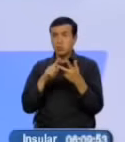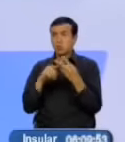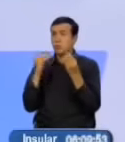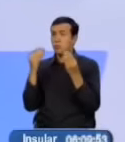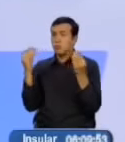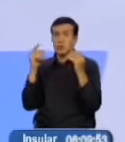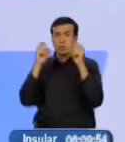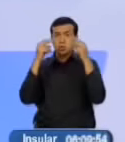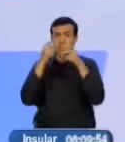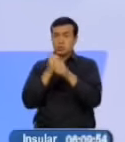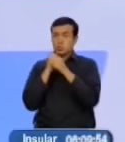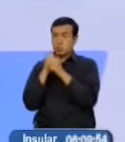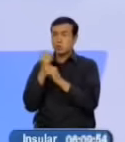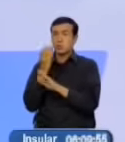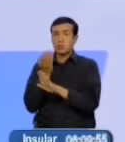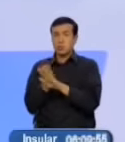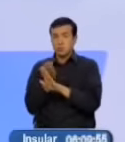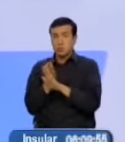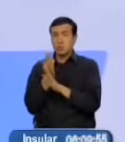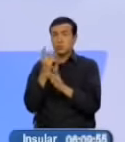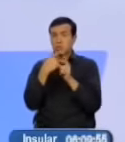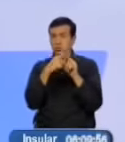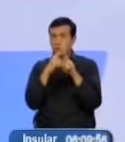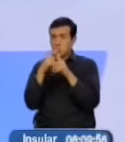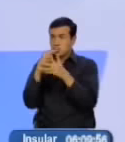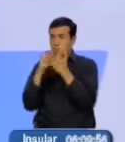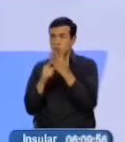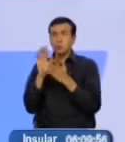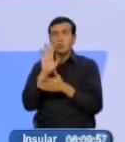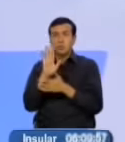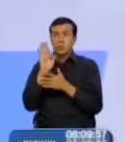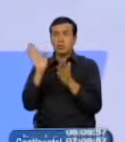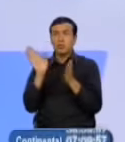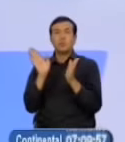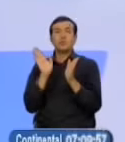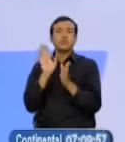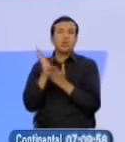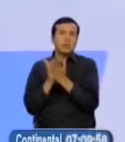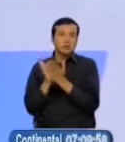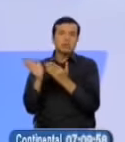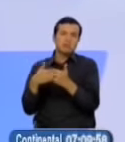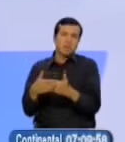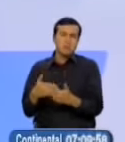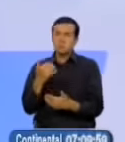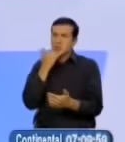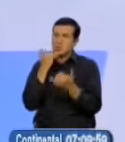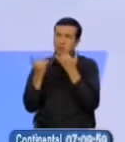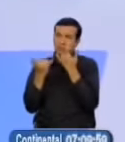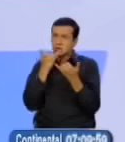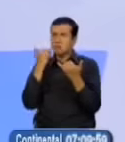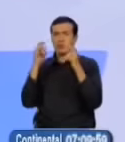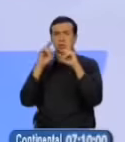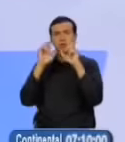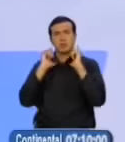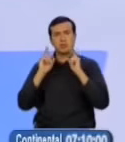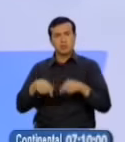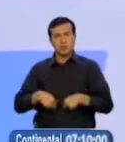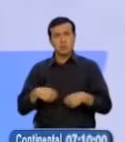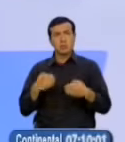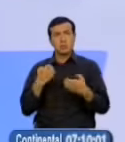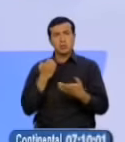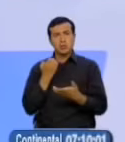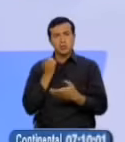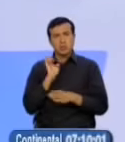estas aseguradoras a ofrecer programas distintos, a cerrar sus posibilidades. Creo que es un gran daño el que se le está haciendo a la salud en el Ecuador con esa